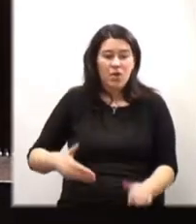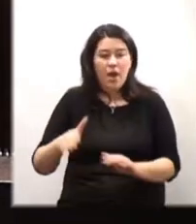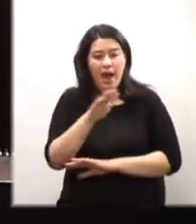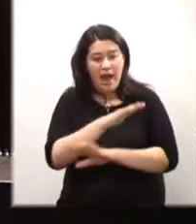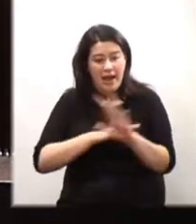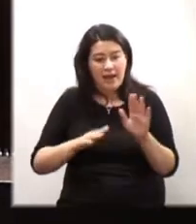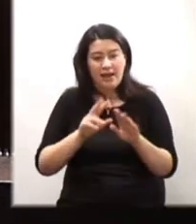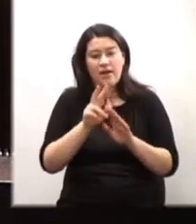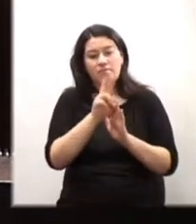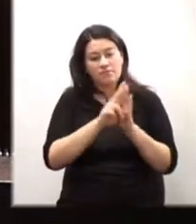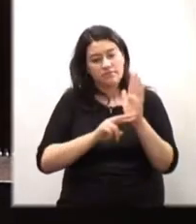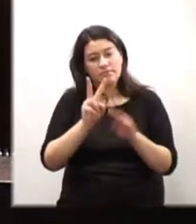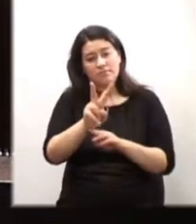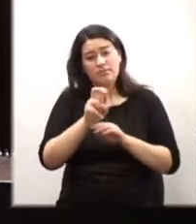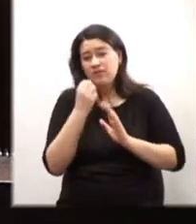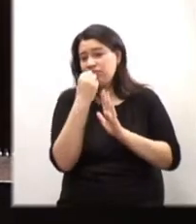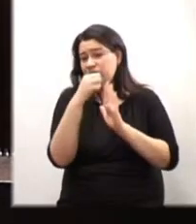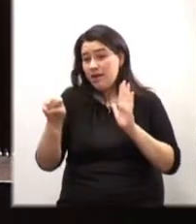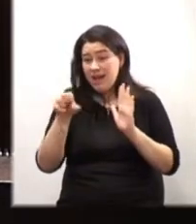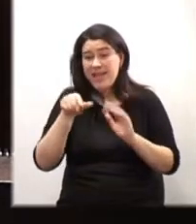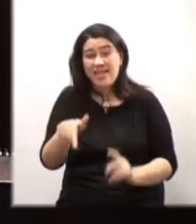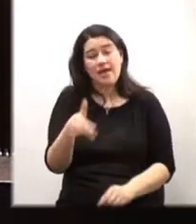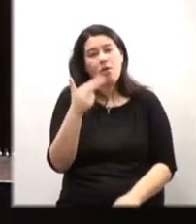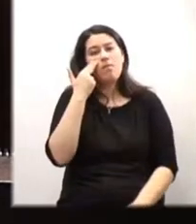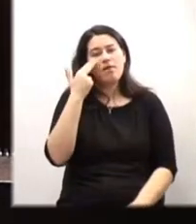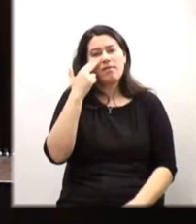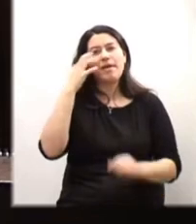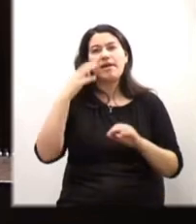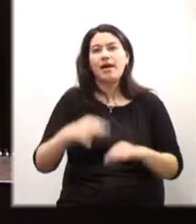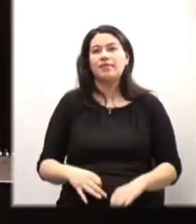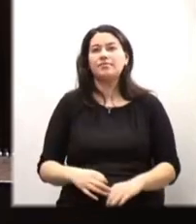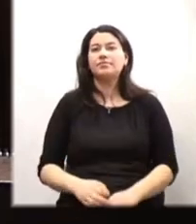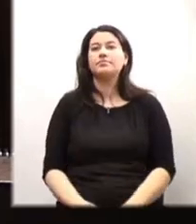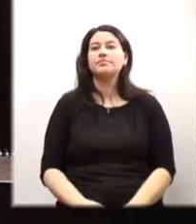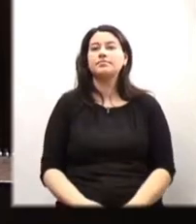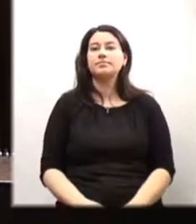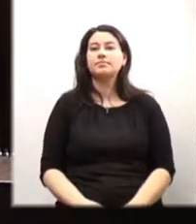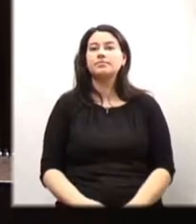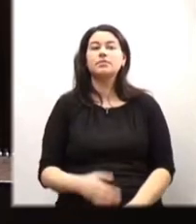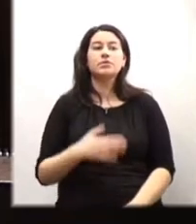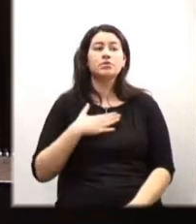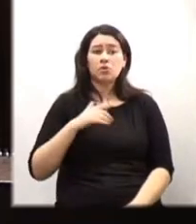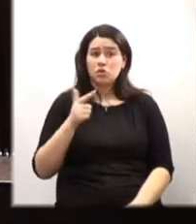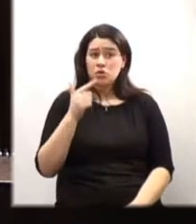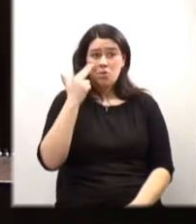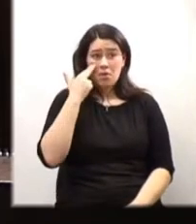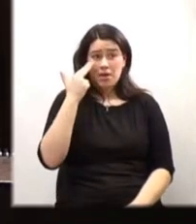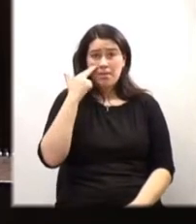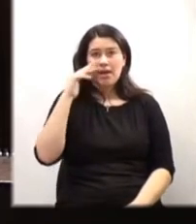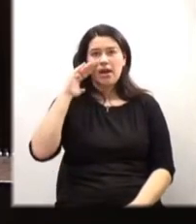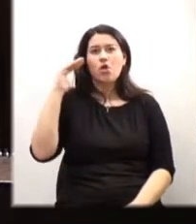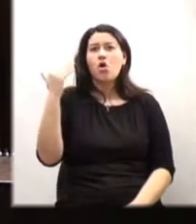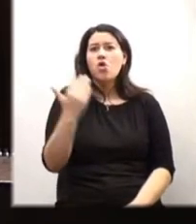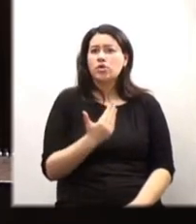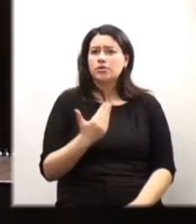viola, y ahí tenemos un problema real. Y yo no tengo ningún problema en reconocer